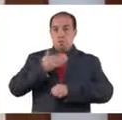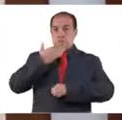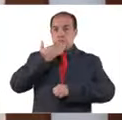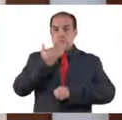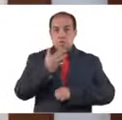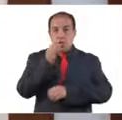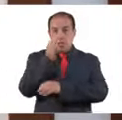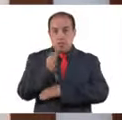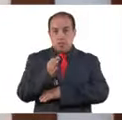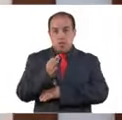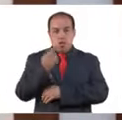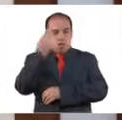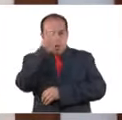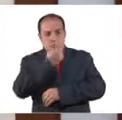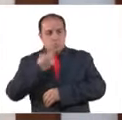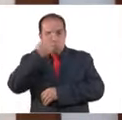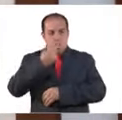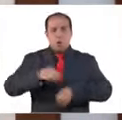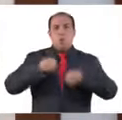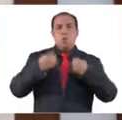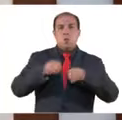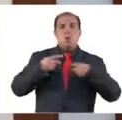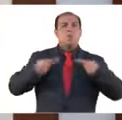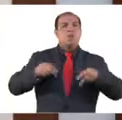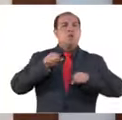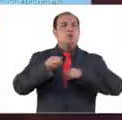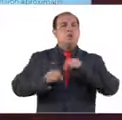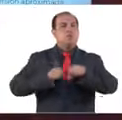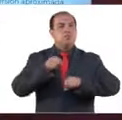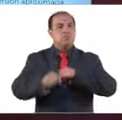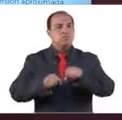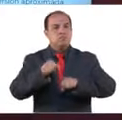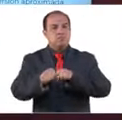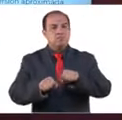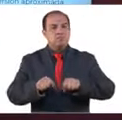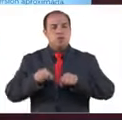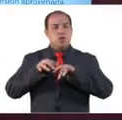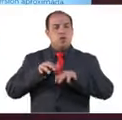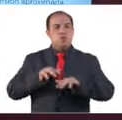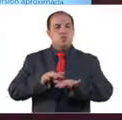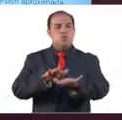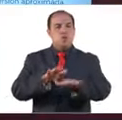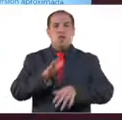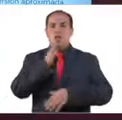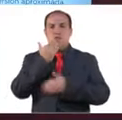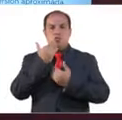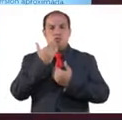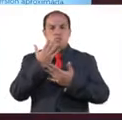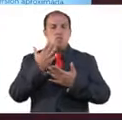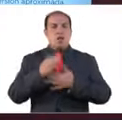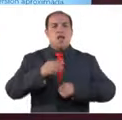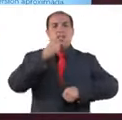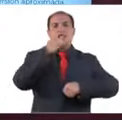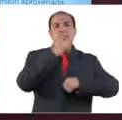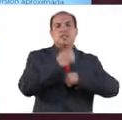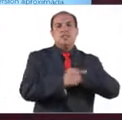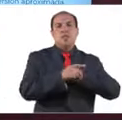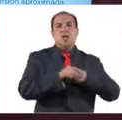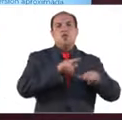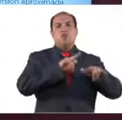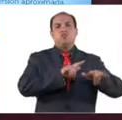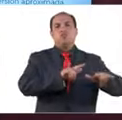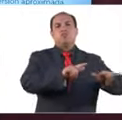los estudios, vimos que había mucha ocupación de ciclistas y que en realidad no había una afectación vehicular a Avenida Camarones, justamente porque es una avenida muy muy